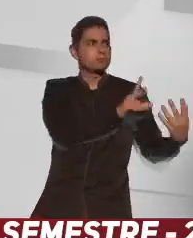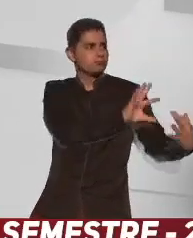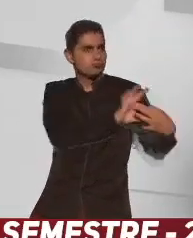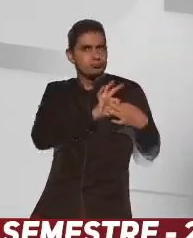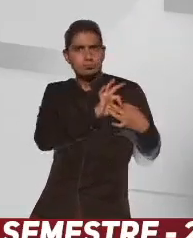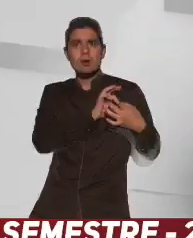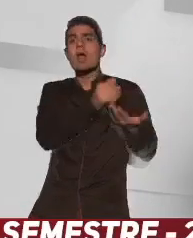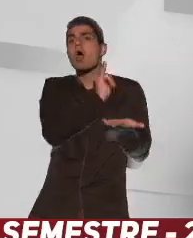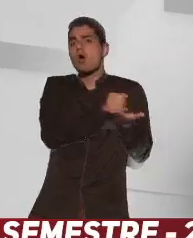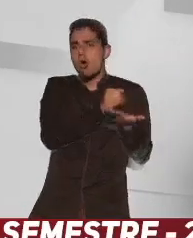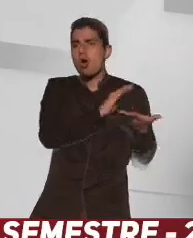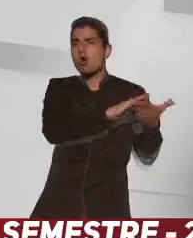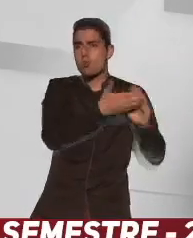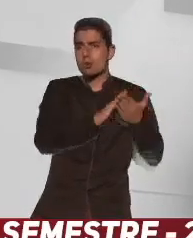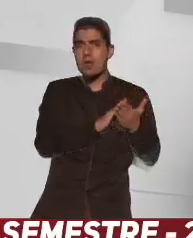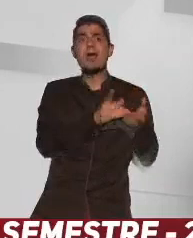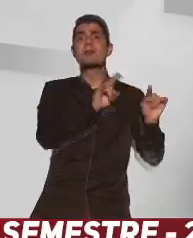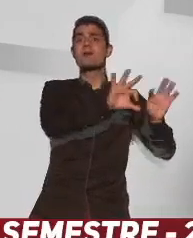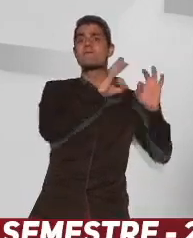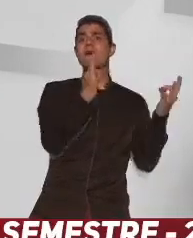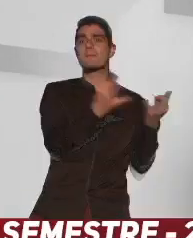las familias del Caribe colombiano,